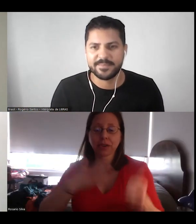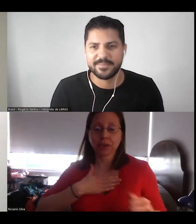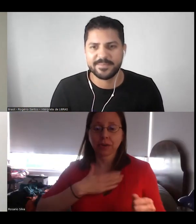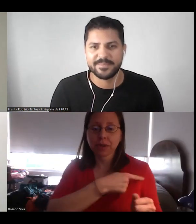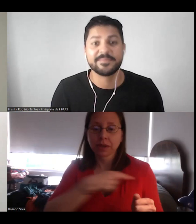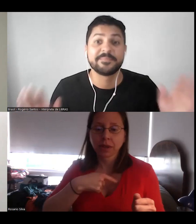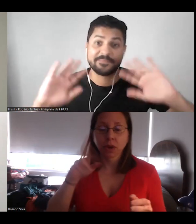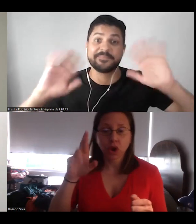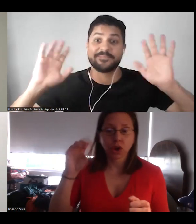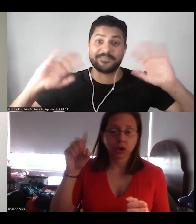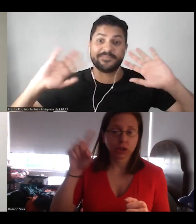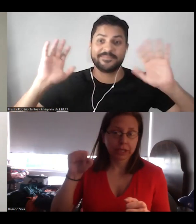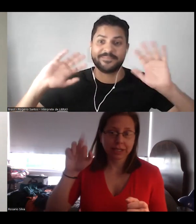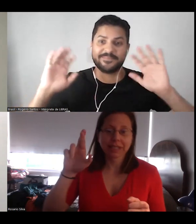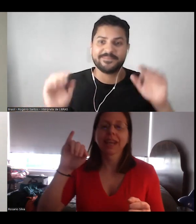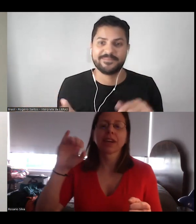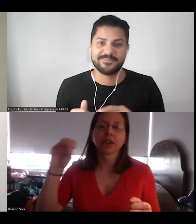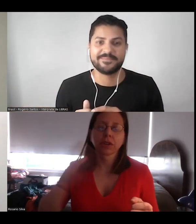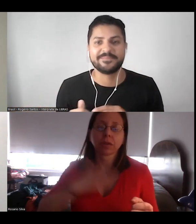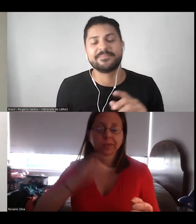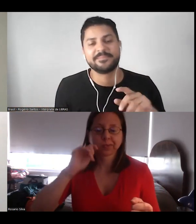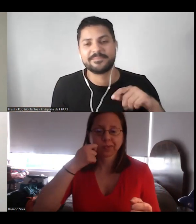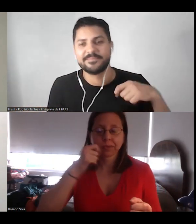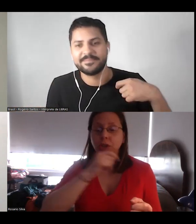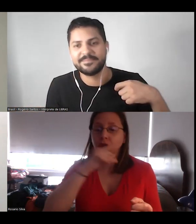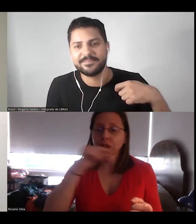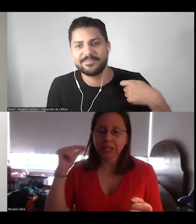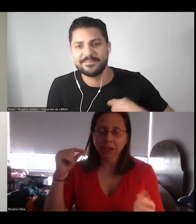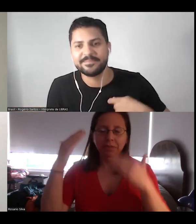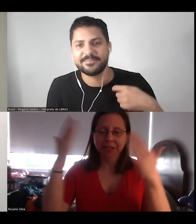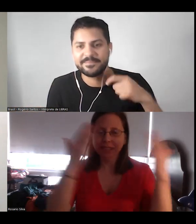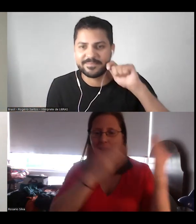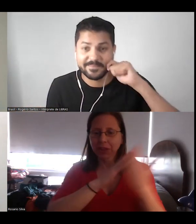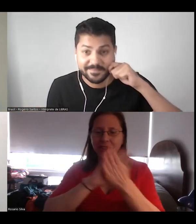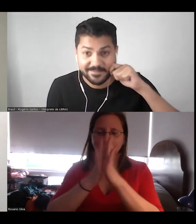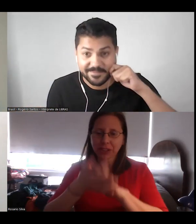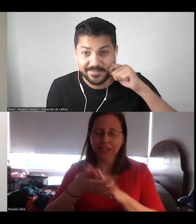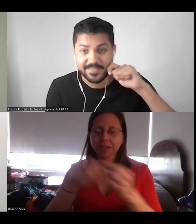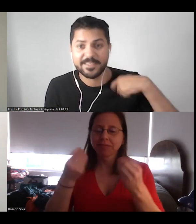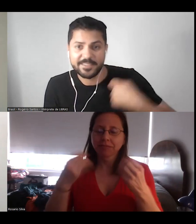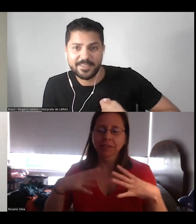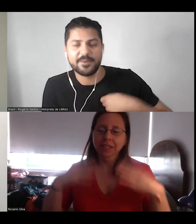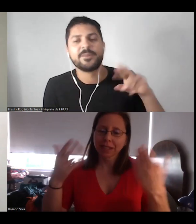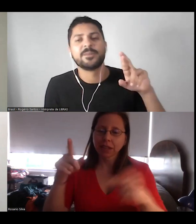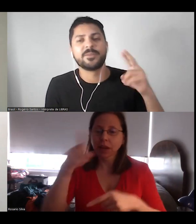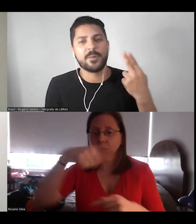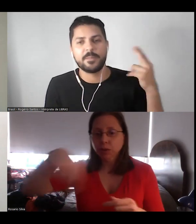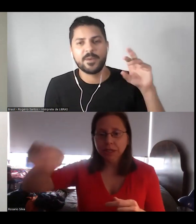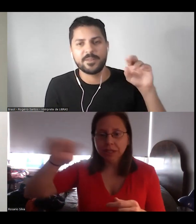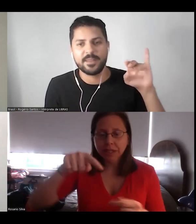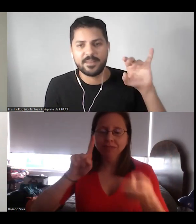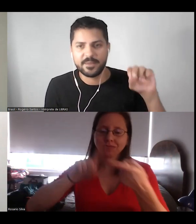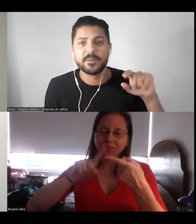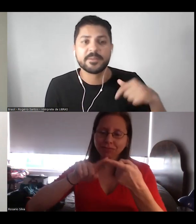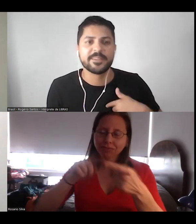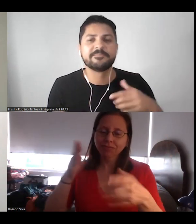Hola, ¿cómo están? Bien, yo soy Rosario y esta es mi seña. Y le quiero enviar un saludo a todas y